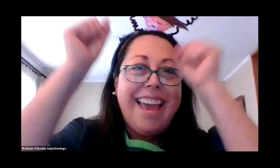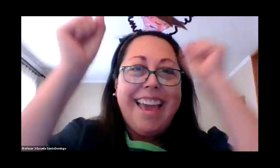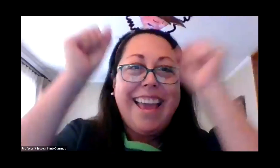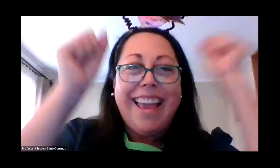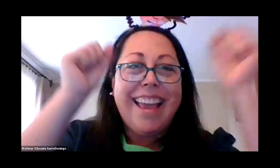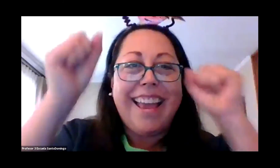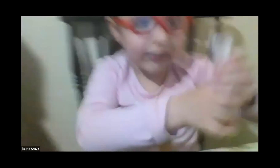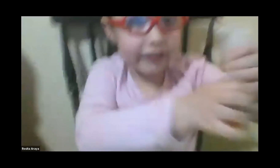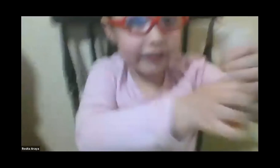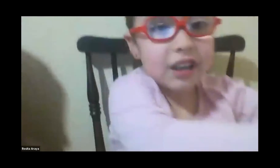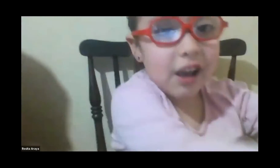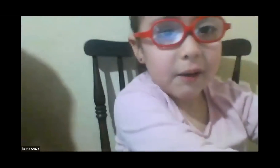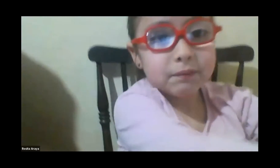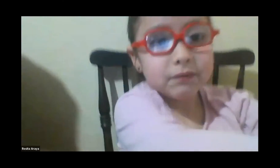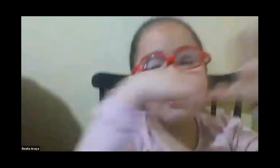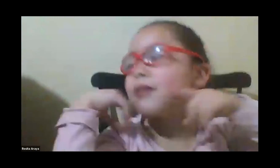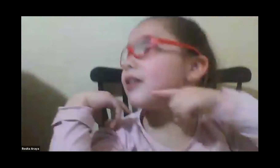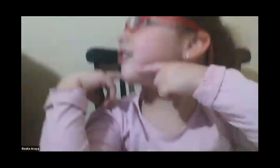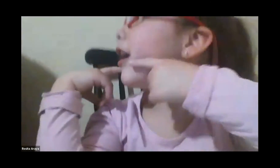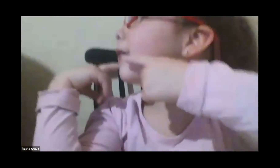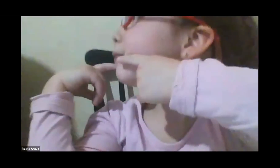tías.